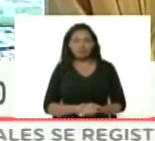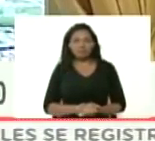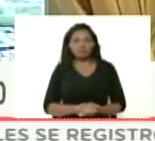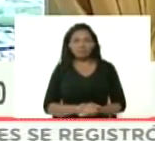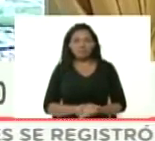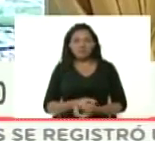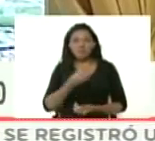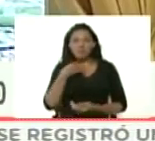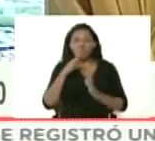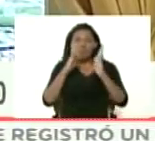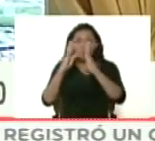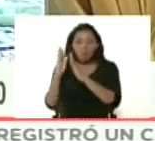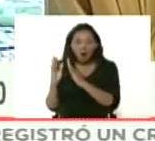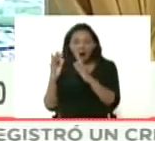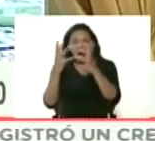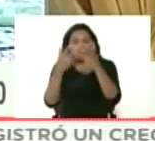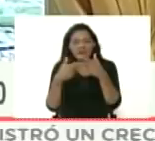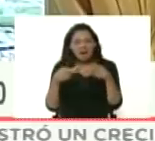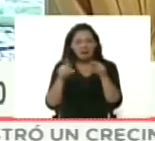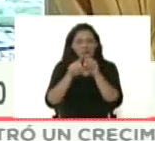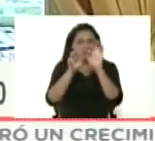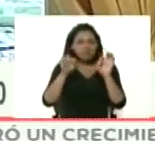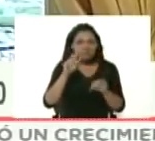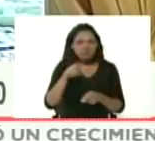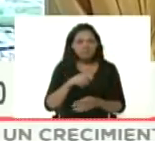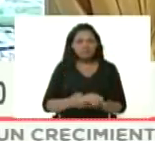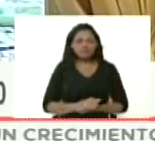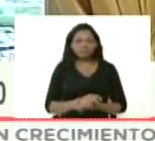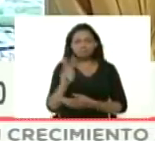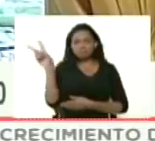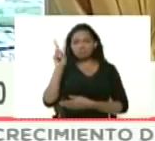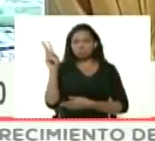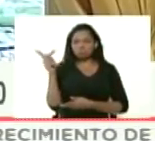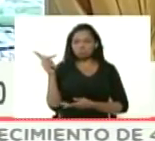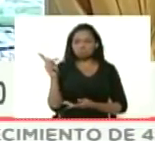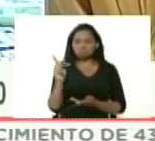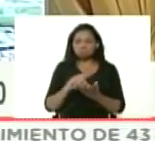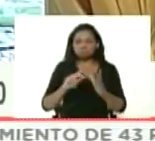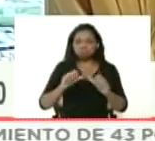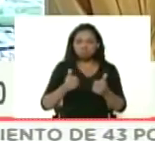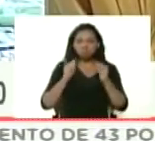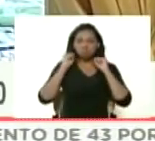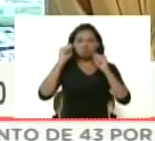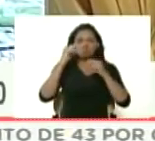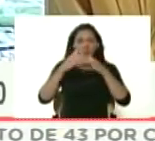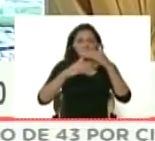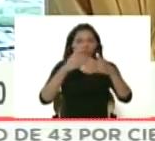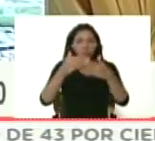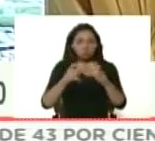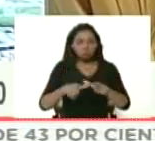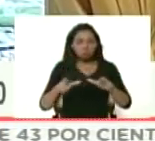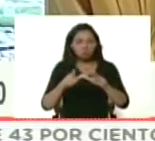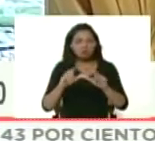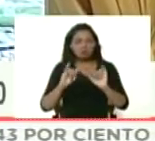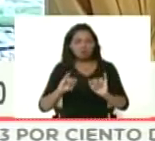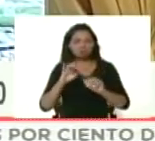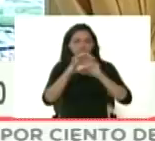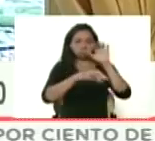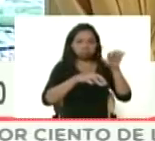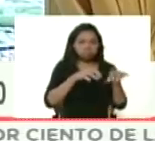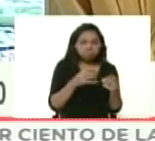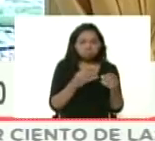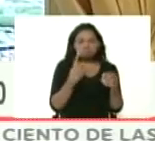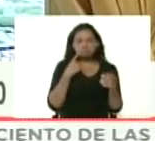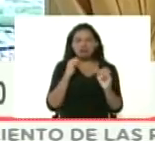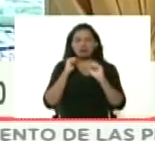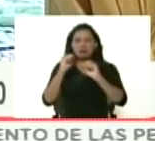buena organización empresarial. Y Venezuela ha venido logrando grandes avances en su sector ganadero.